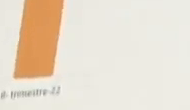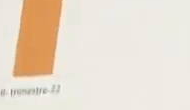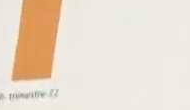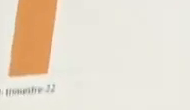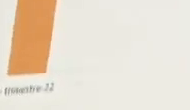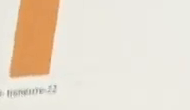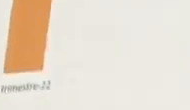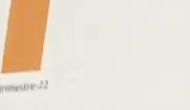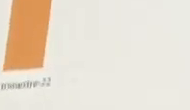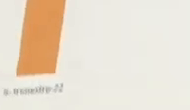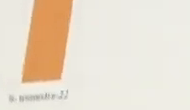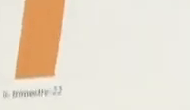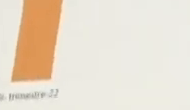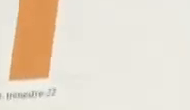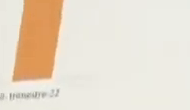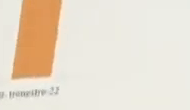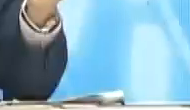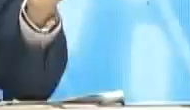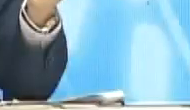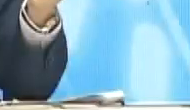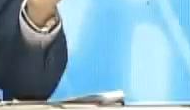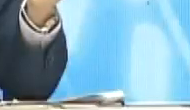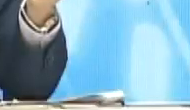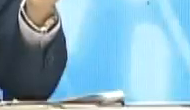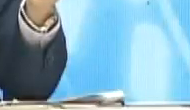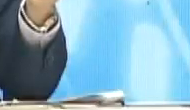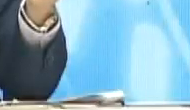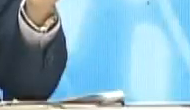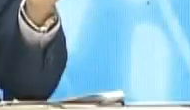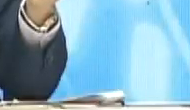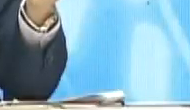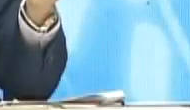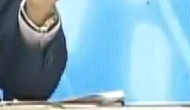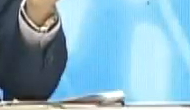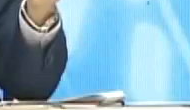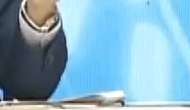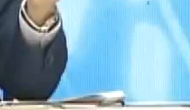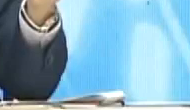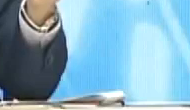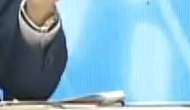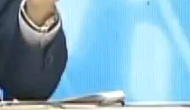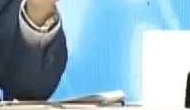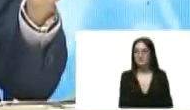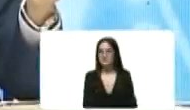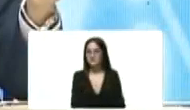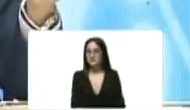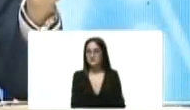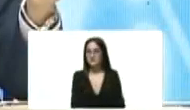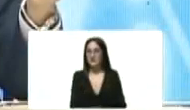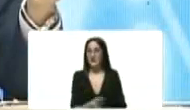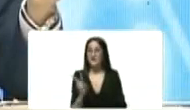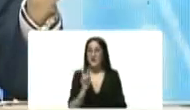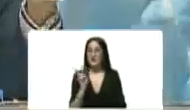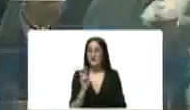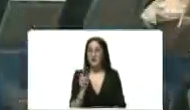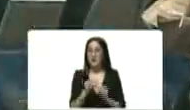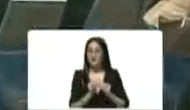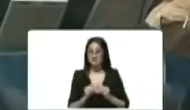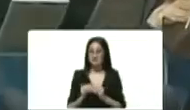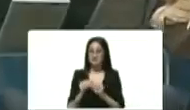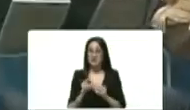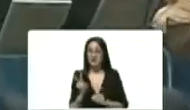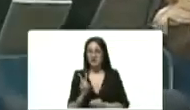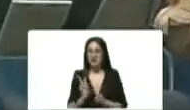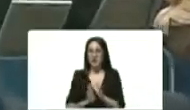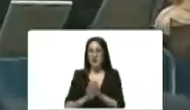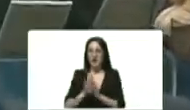Buenas noticias económicas para toda Venezuela. Venezuela se recupera, Venezuela crece.